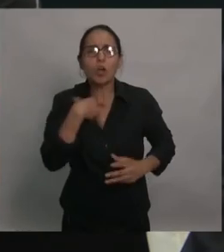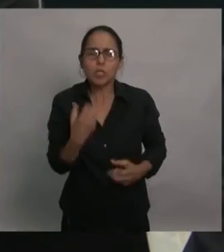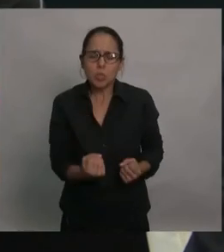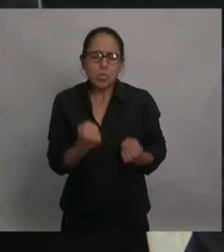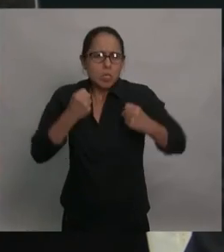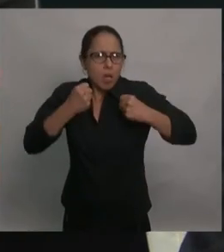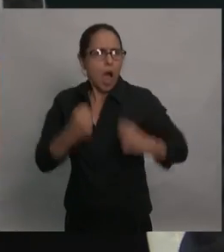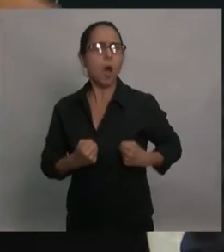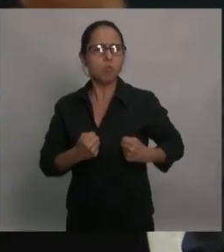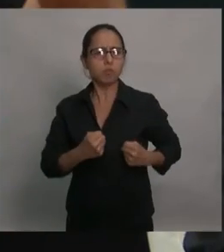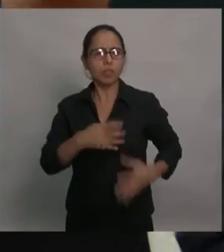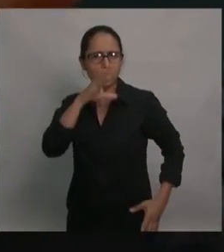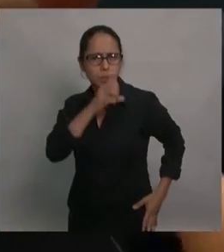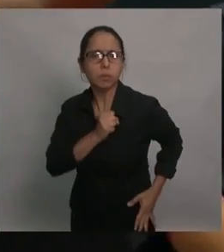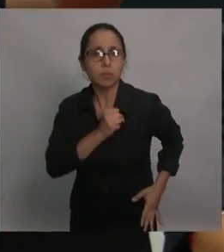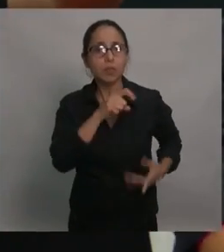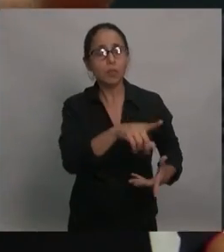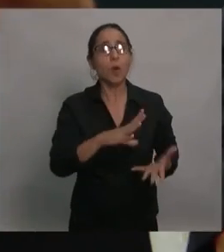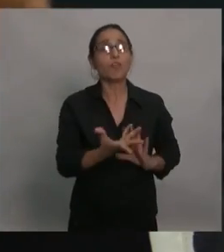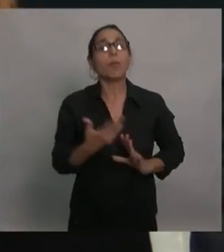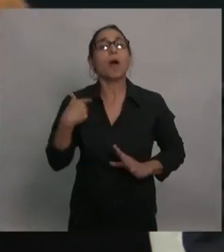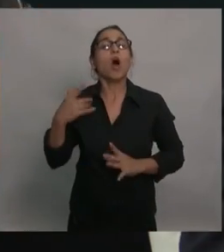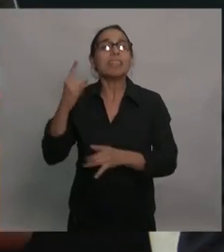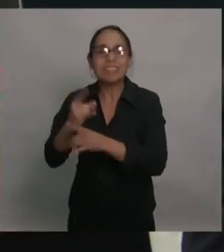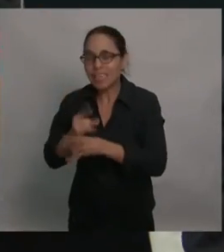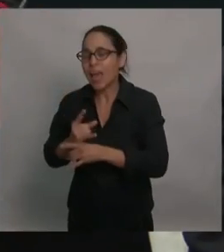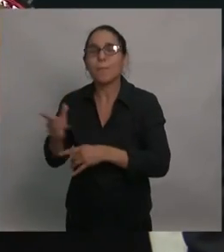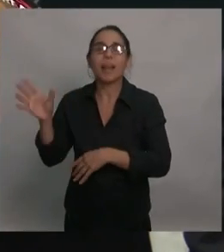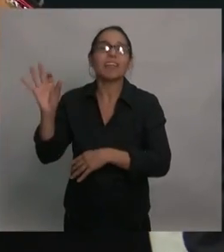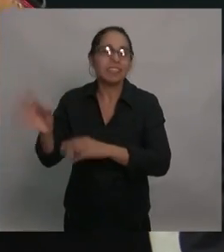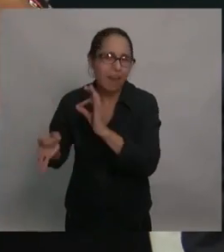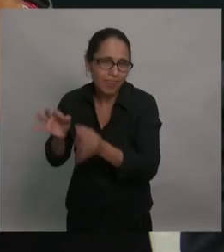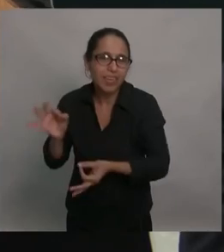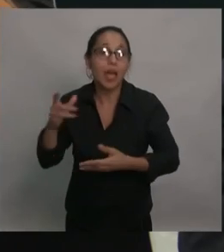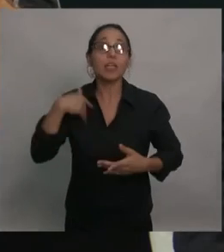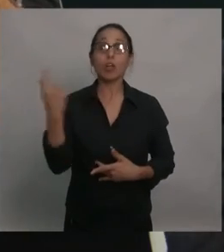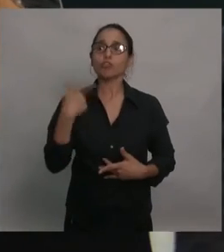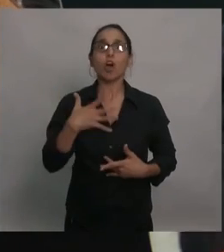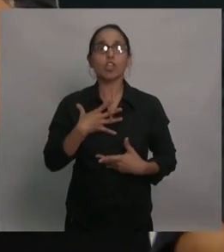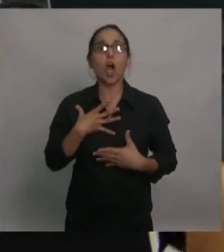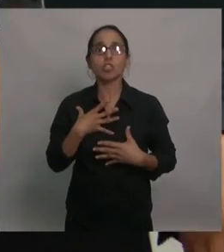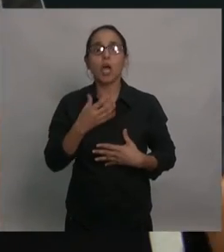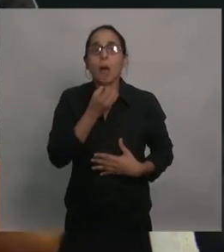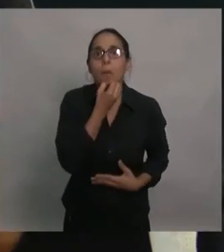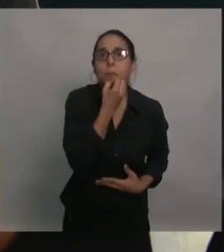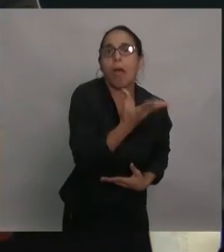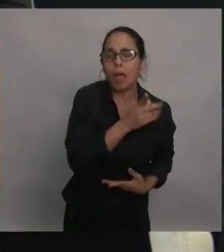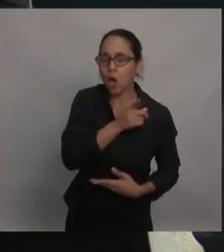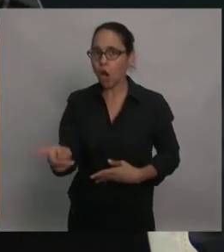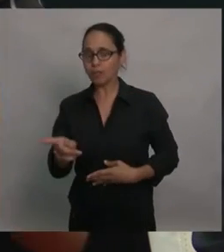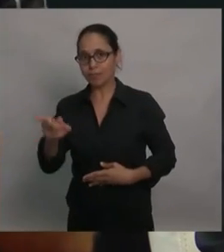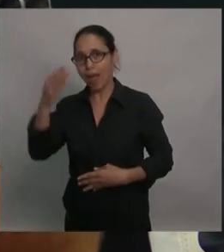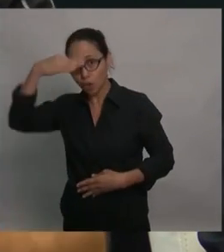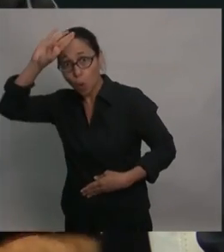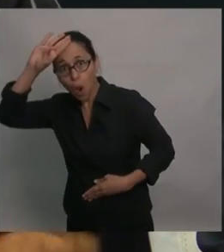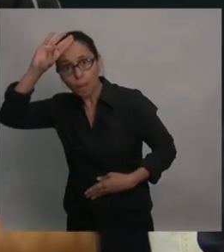resistas, sabiendo, porque además nos lo recordaban con mucha frecuencia hasta los medios de prensa, que si nosotros cooperábamos contra el gobierno de Cuba,